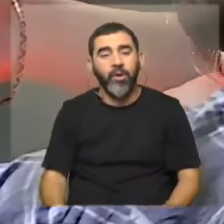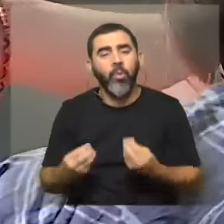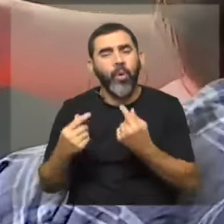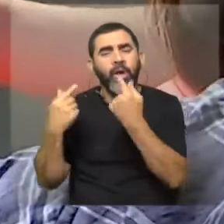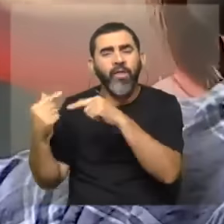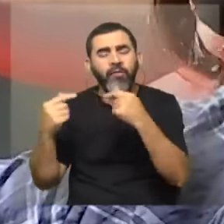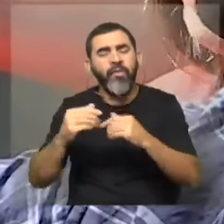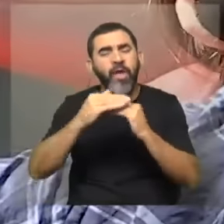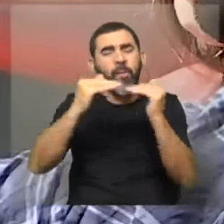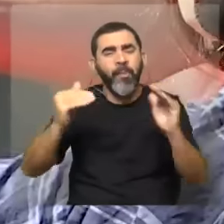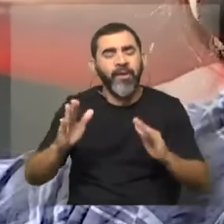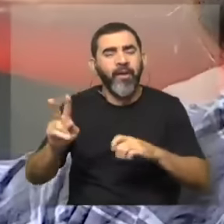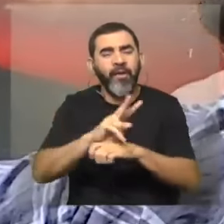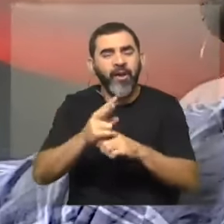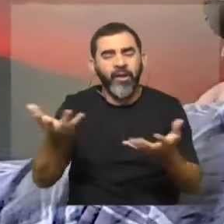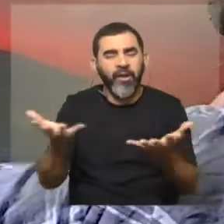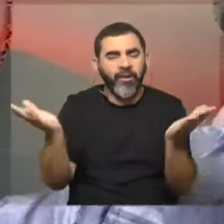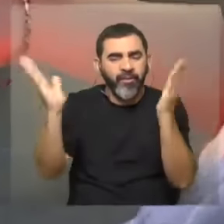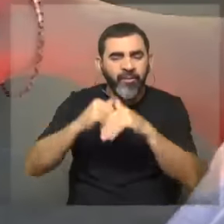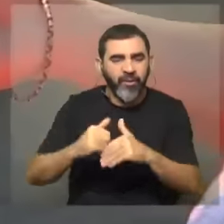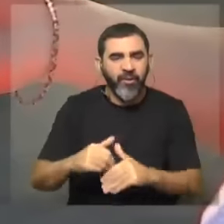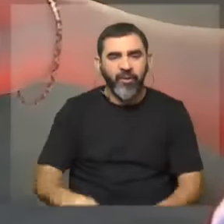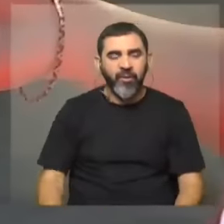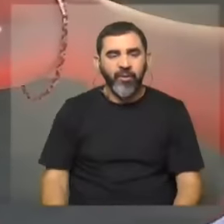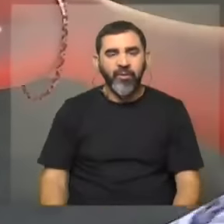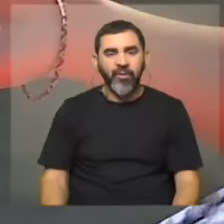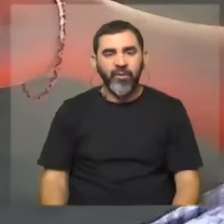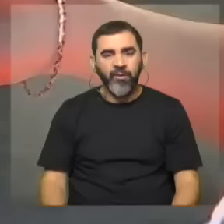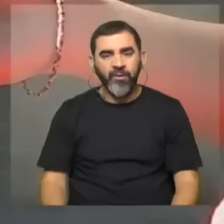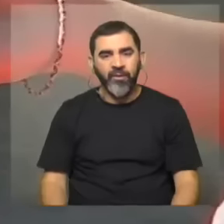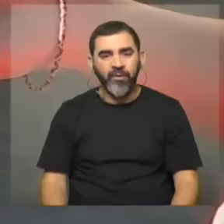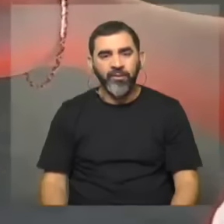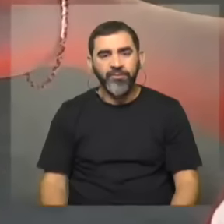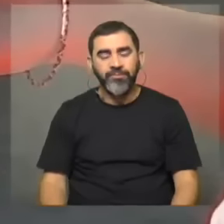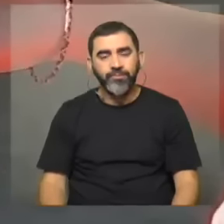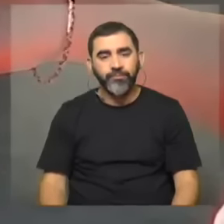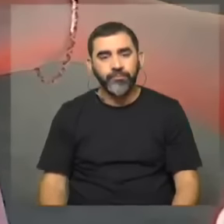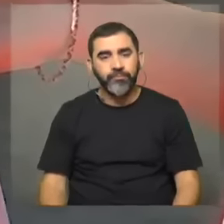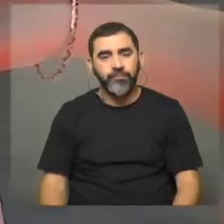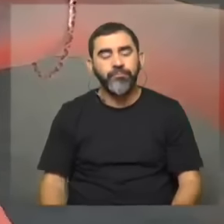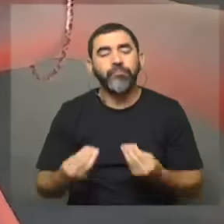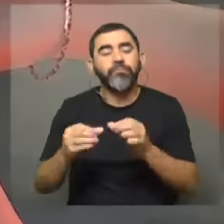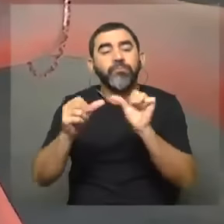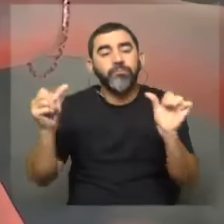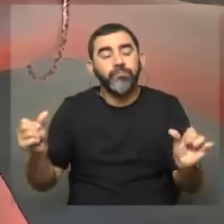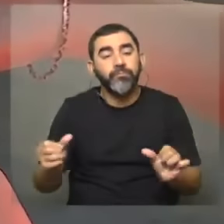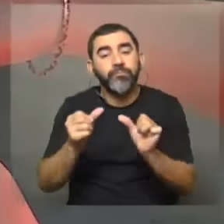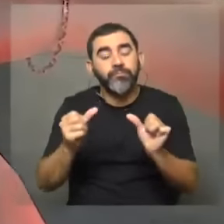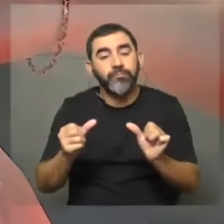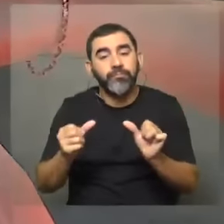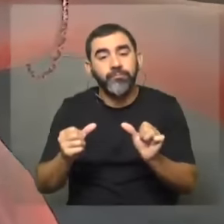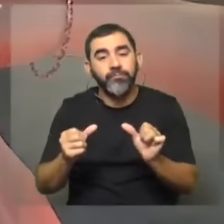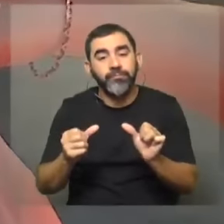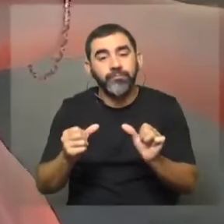a la mesa de seguridad que ya se instaló y que no prosperó bueno en primer lugar desde dónde se hace en cuanto a de alguna